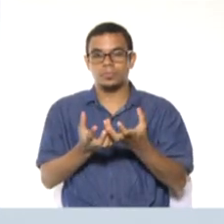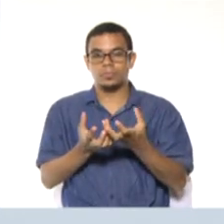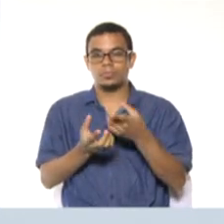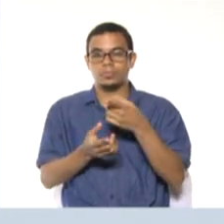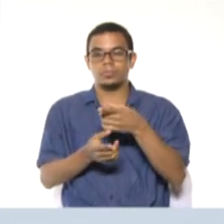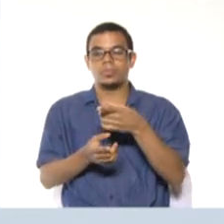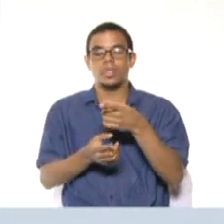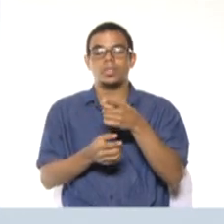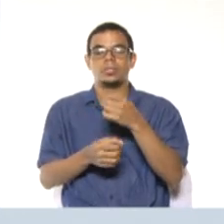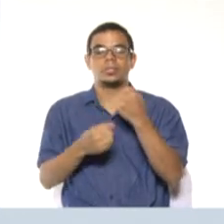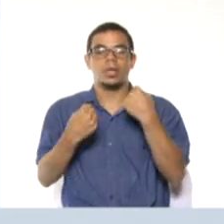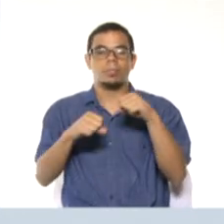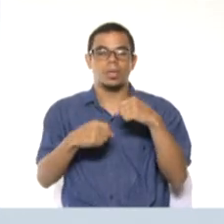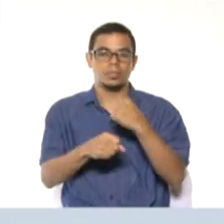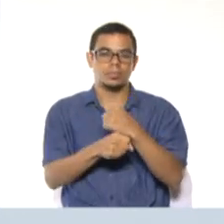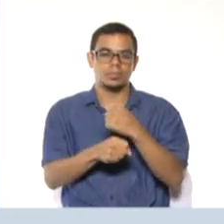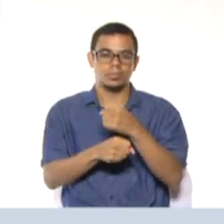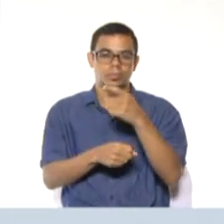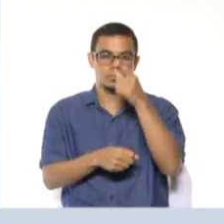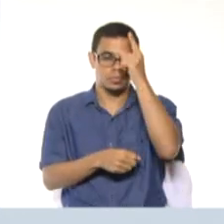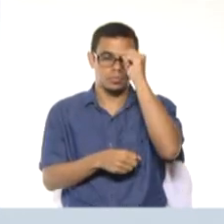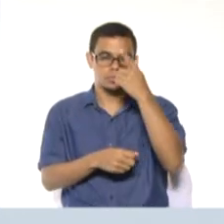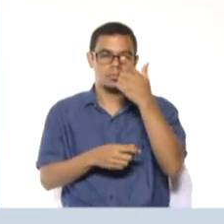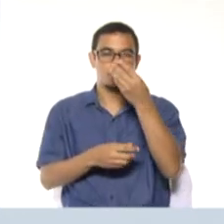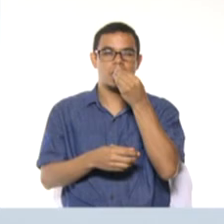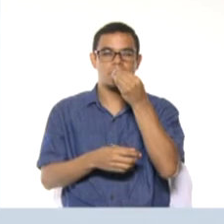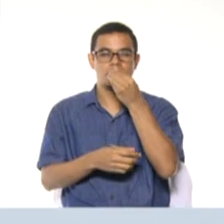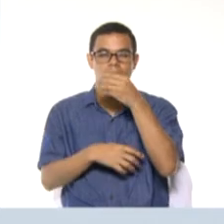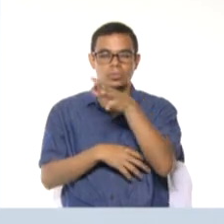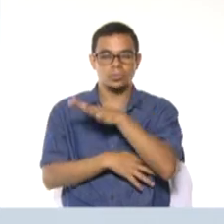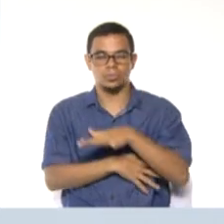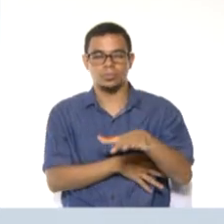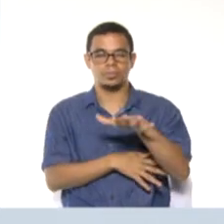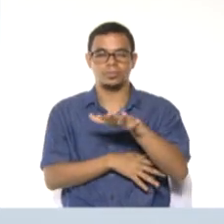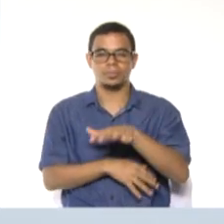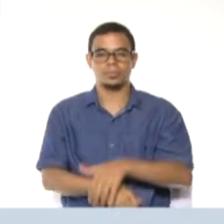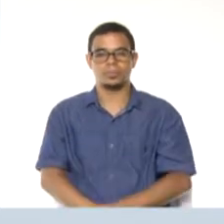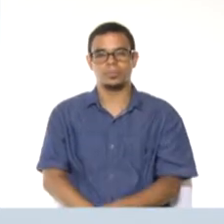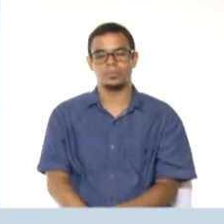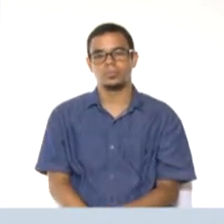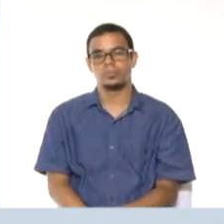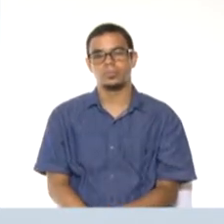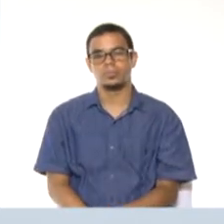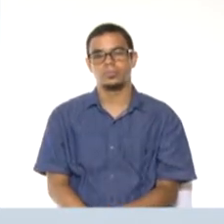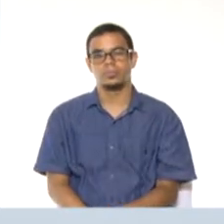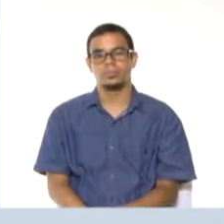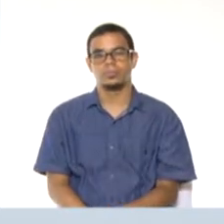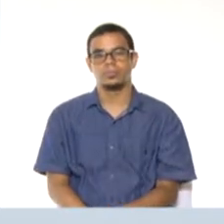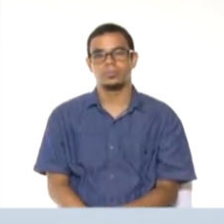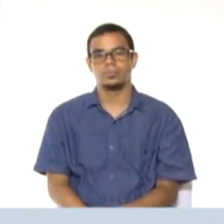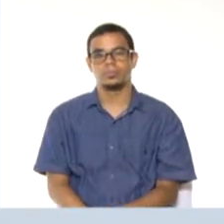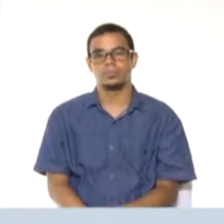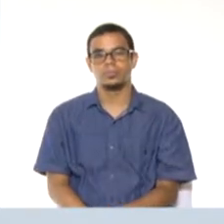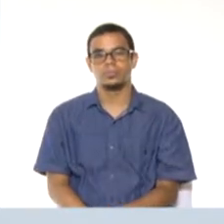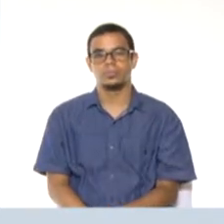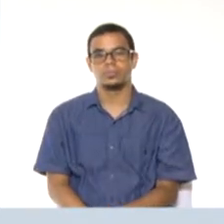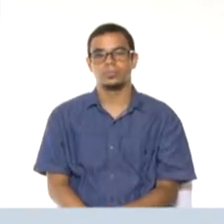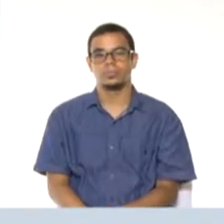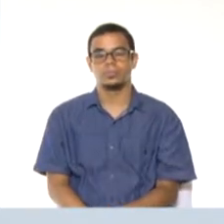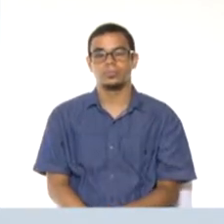ese taller de educación laboral para la alimentación de todos los participantes. Por algunas razones,